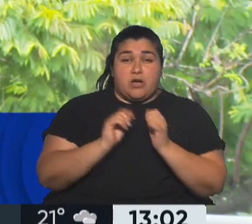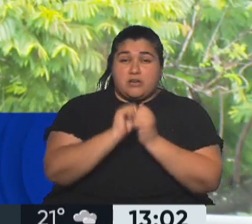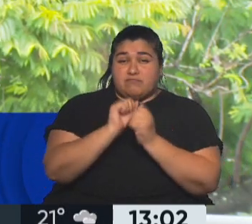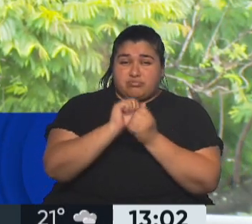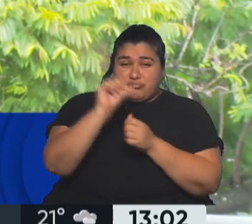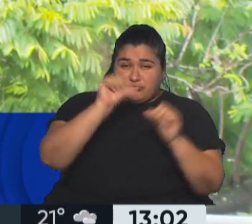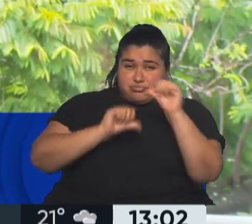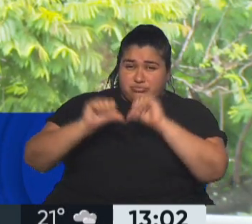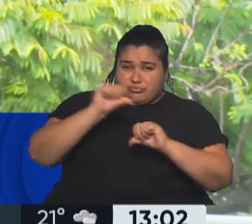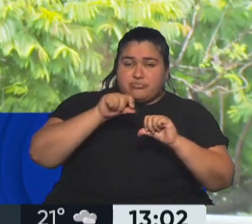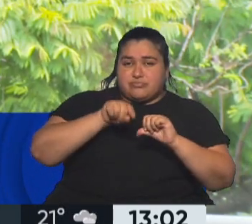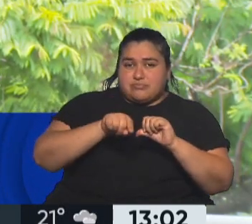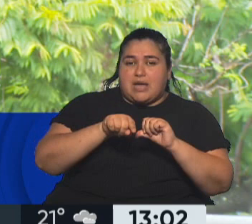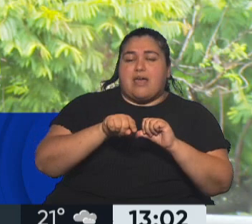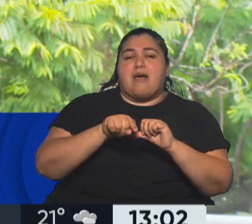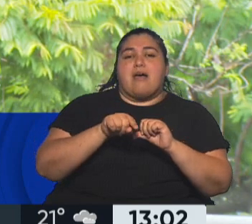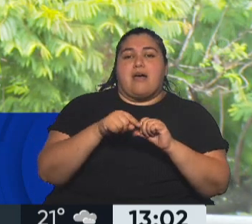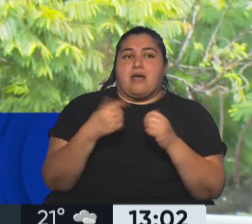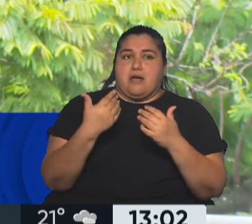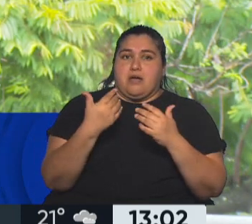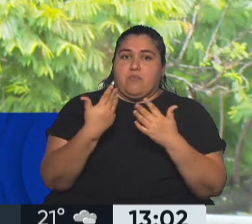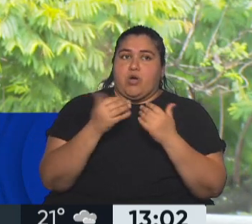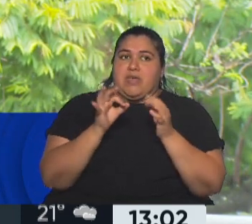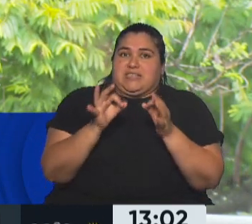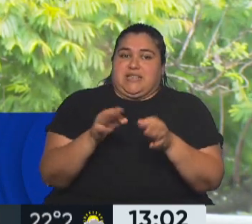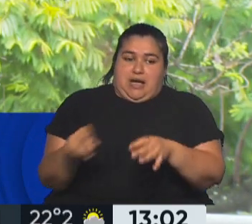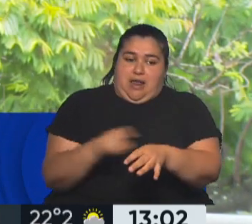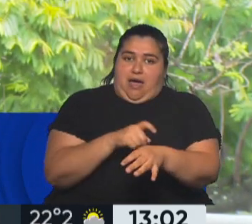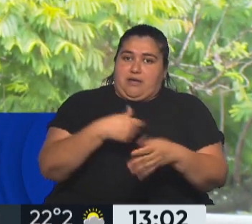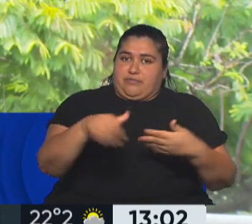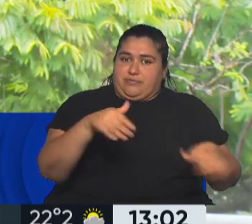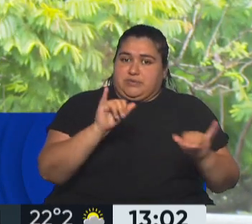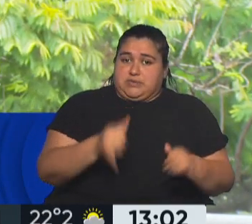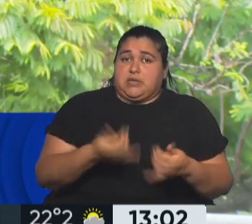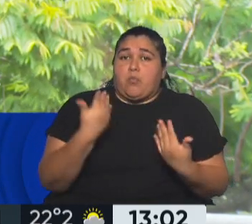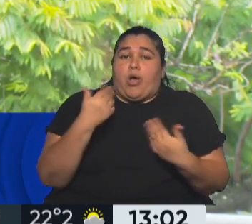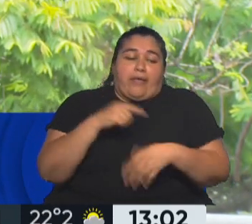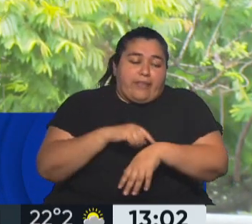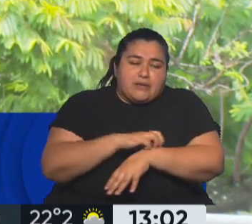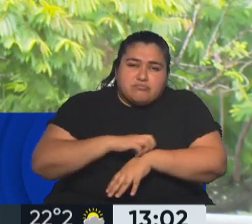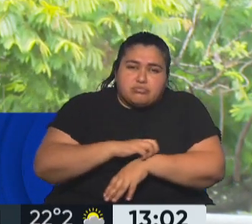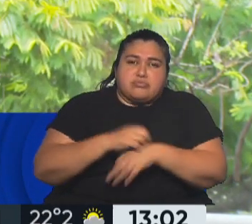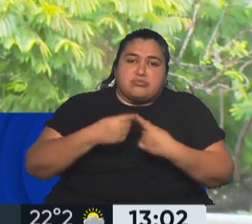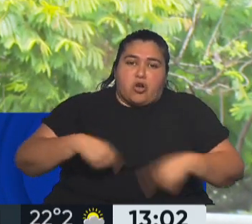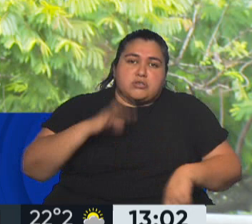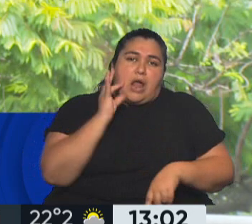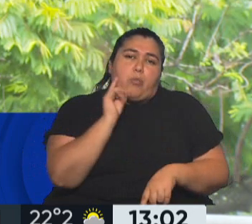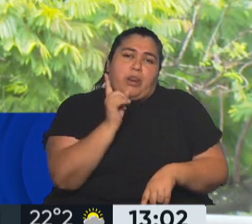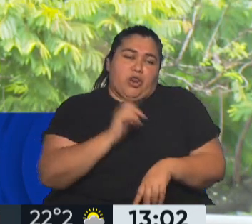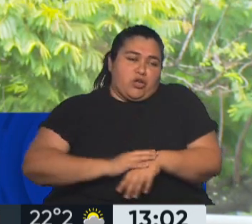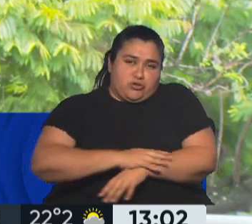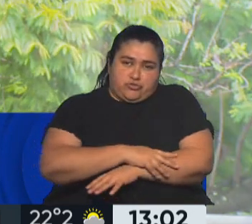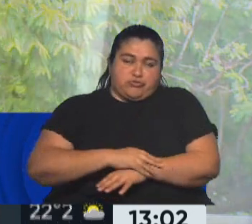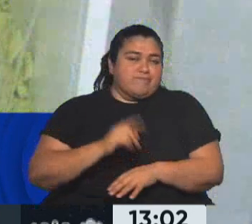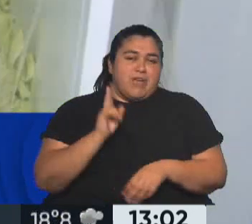usar para que fuera efectiva cosa que no está comprobado poder producir reacciones alérgicas etcétera que no no